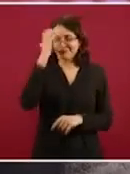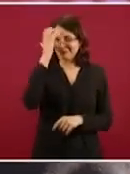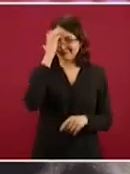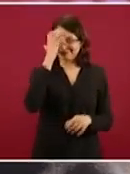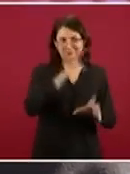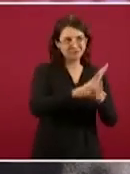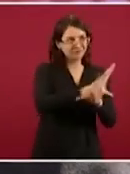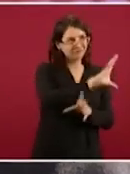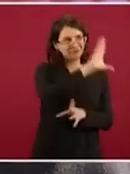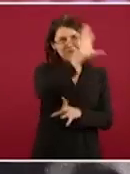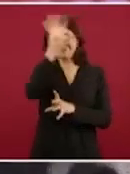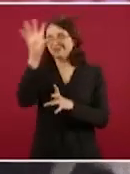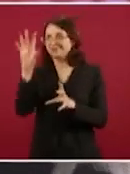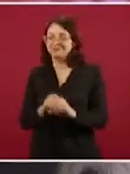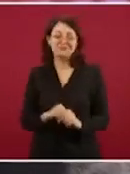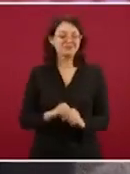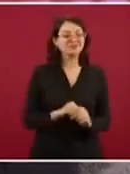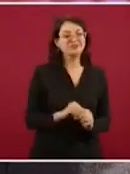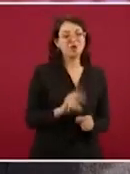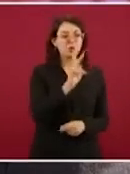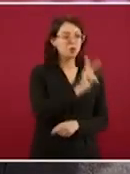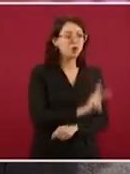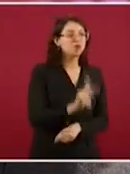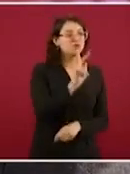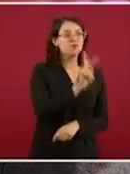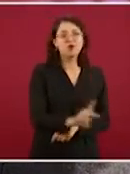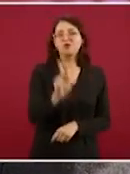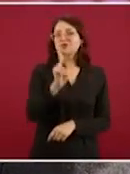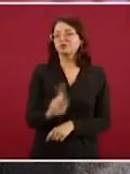he estado en todos los pueblos,